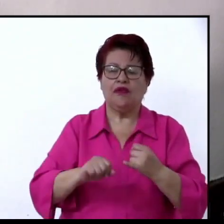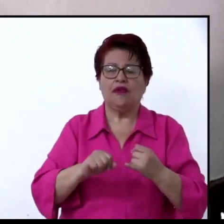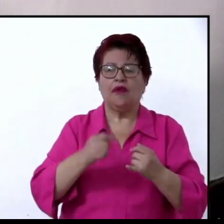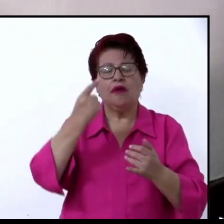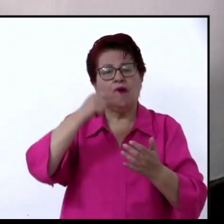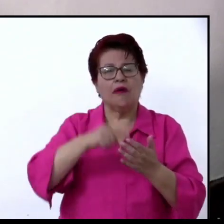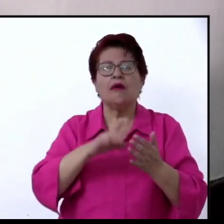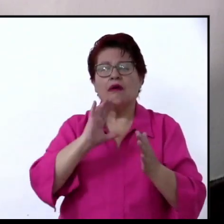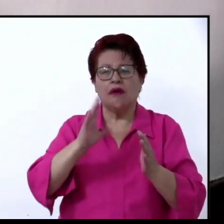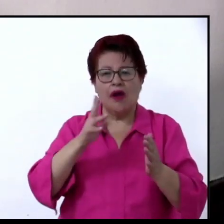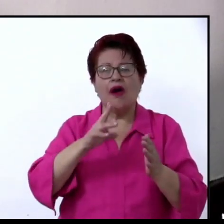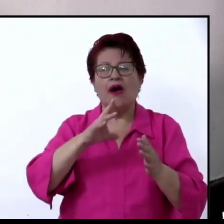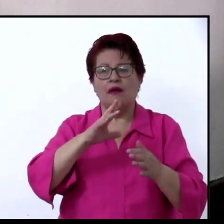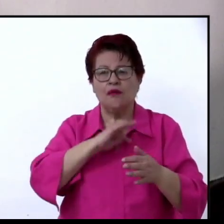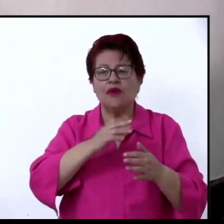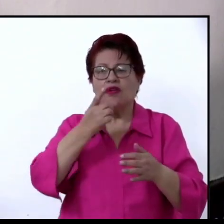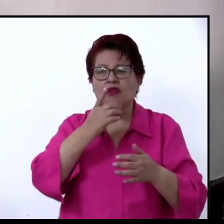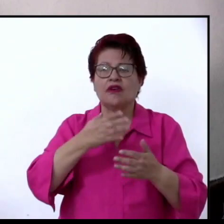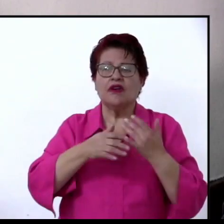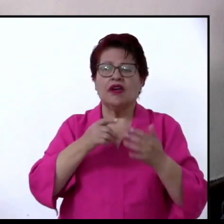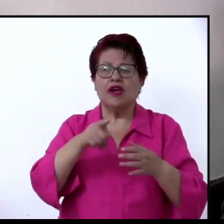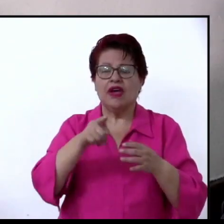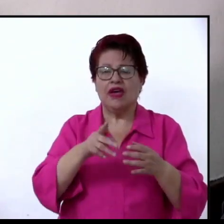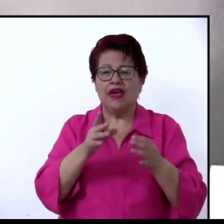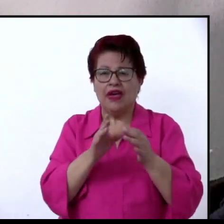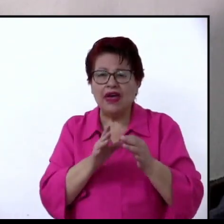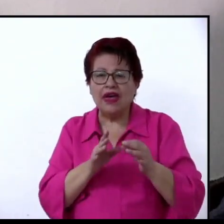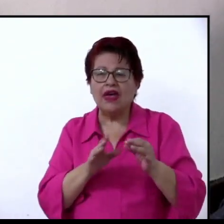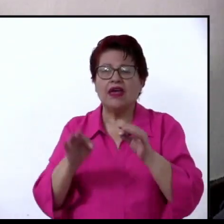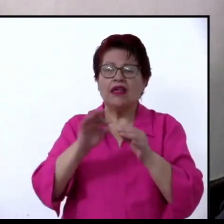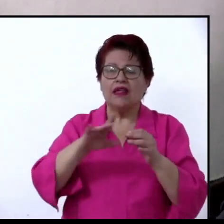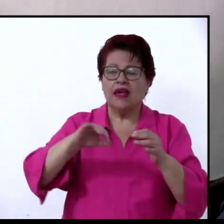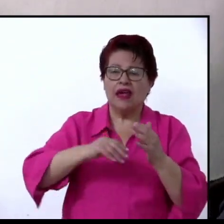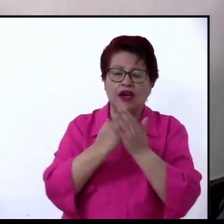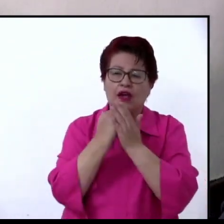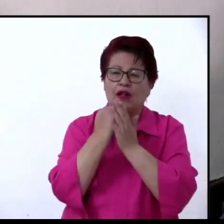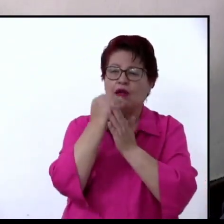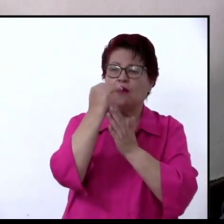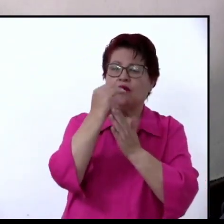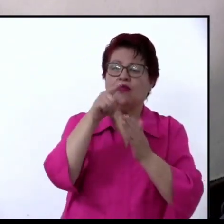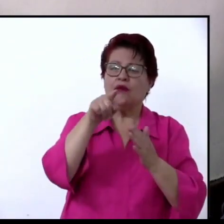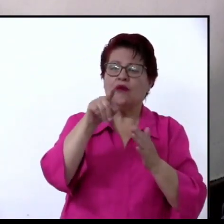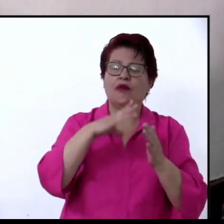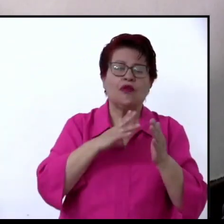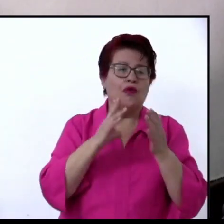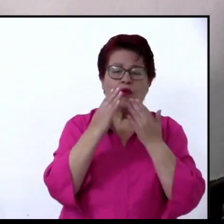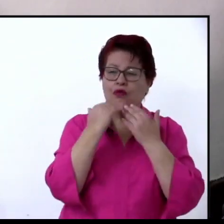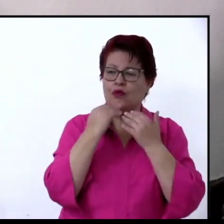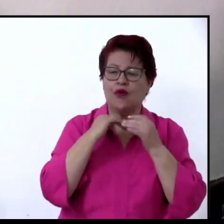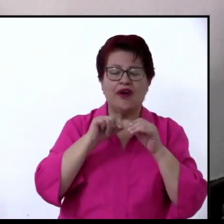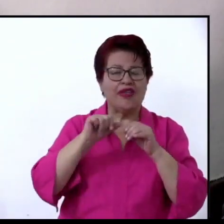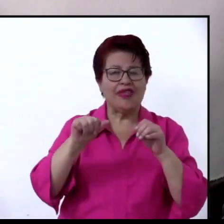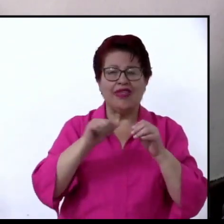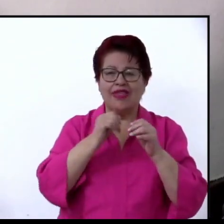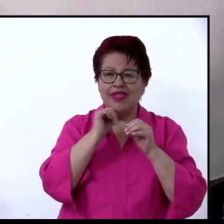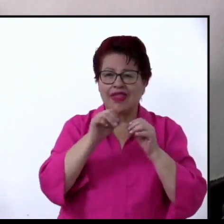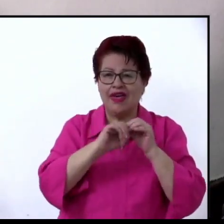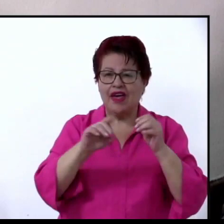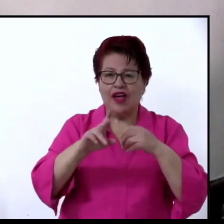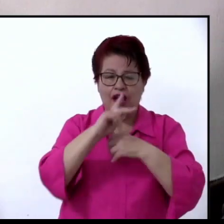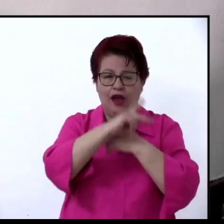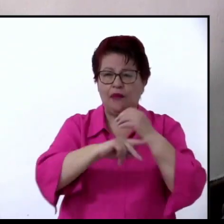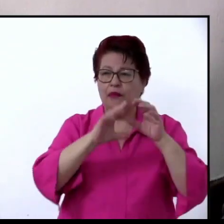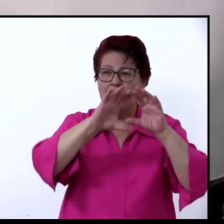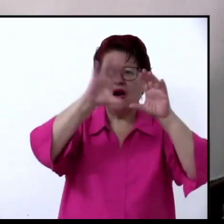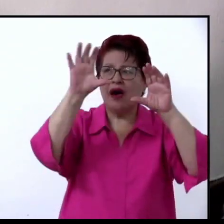que hay que destacar que este incremento pues no se ha dado en ningún país